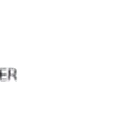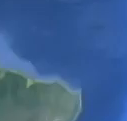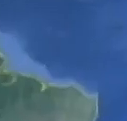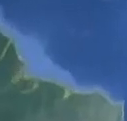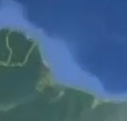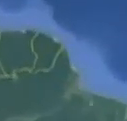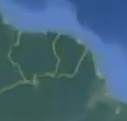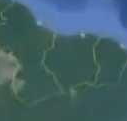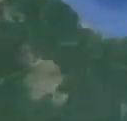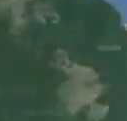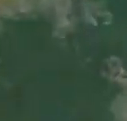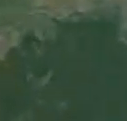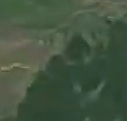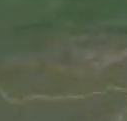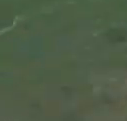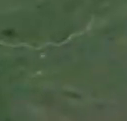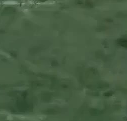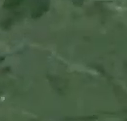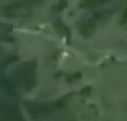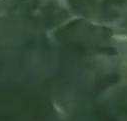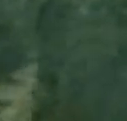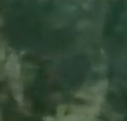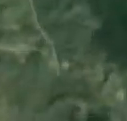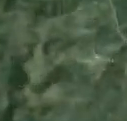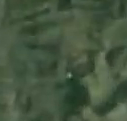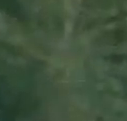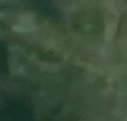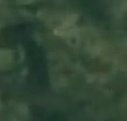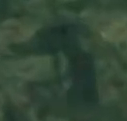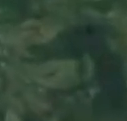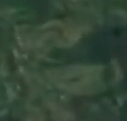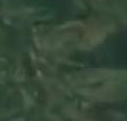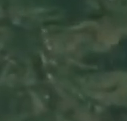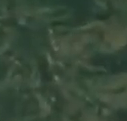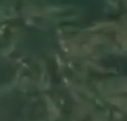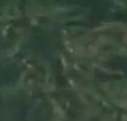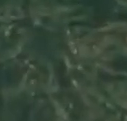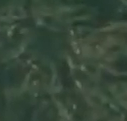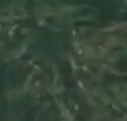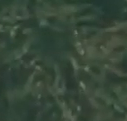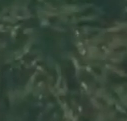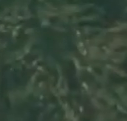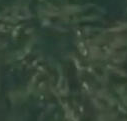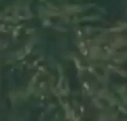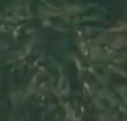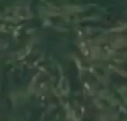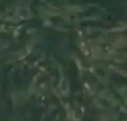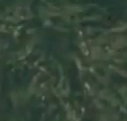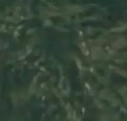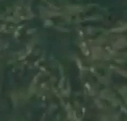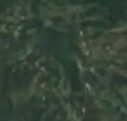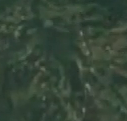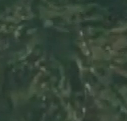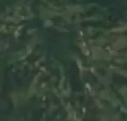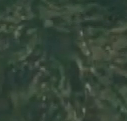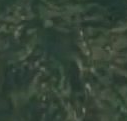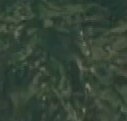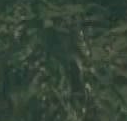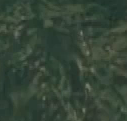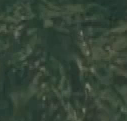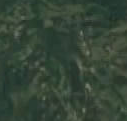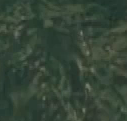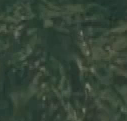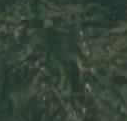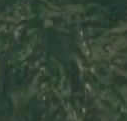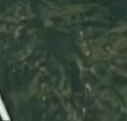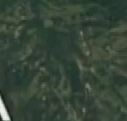de Santander, en Cúcuta, desde abril hasta finales del mes de junio de 2018. Se les ofreció pagarle 50 millones